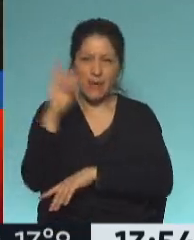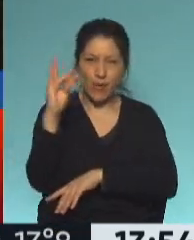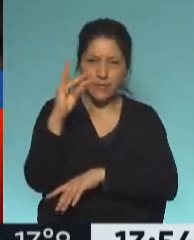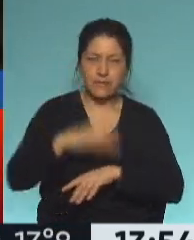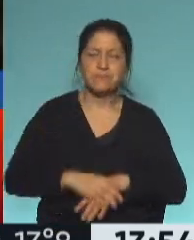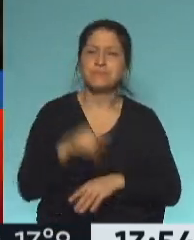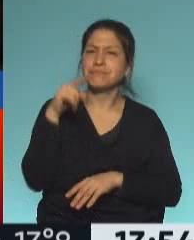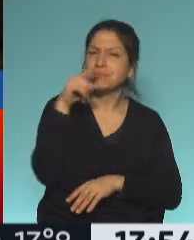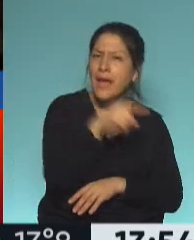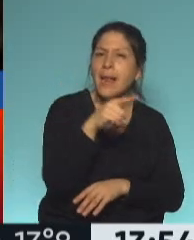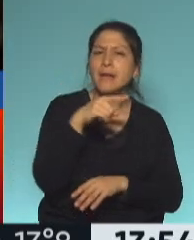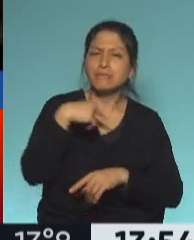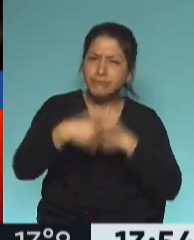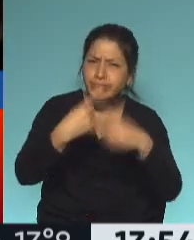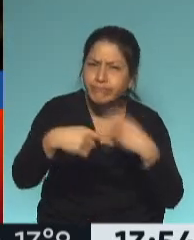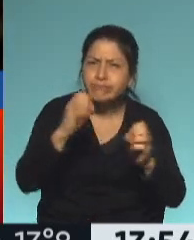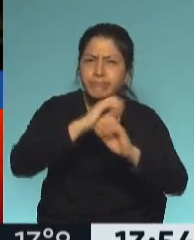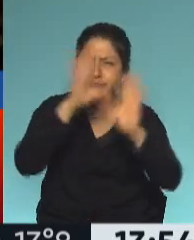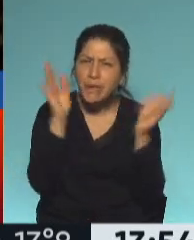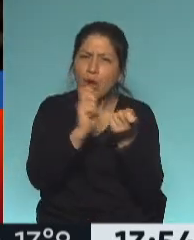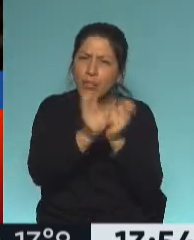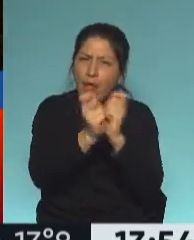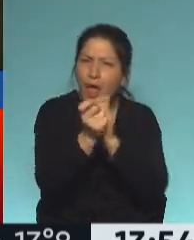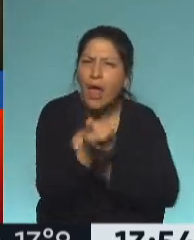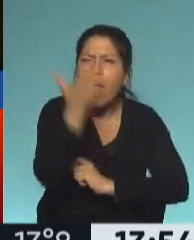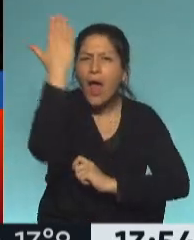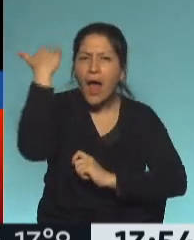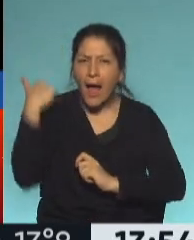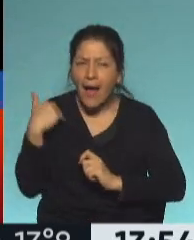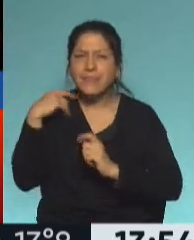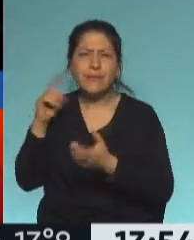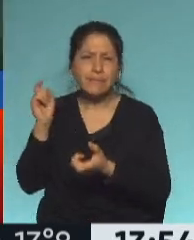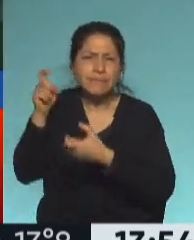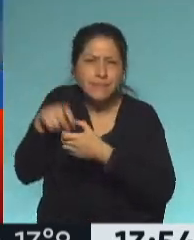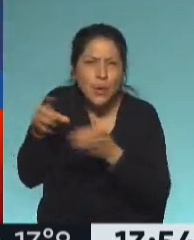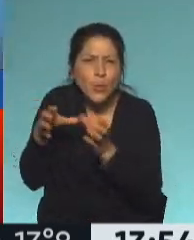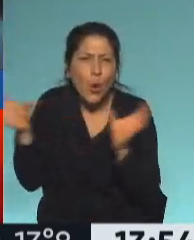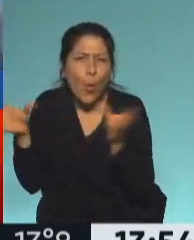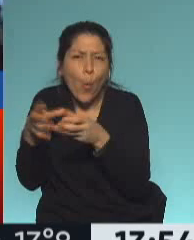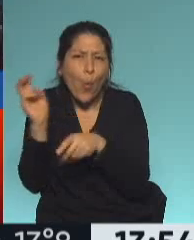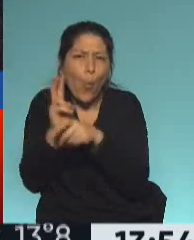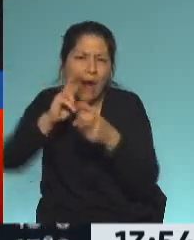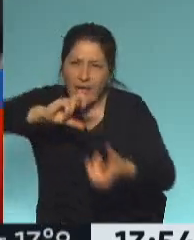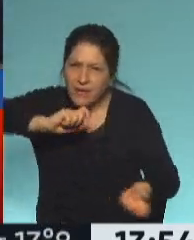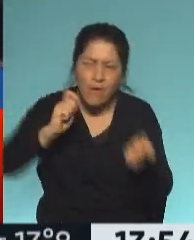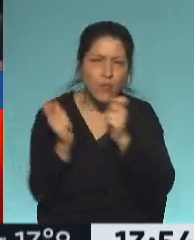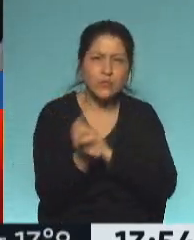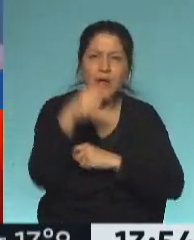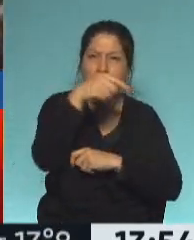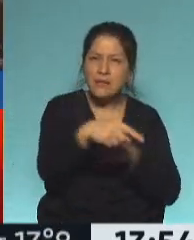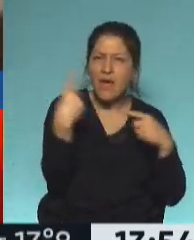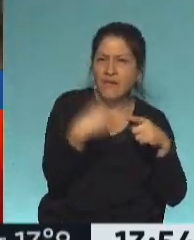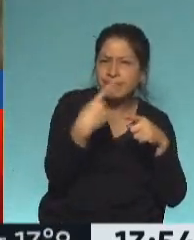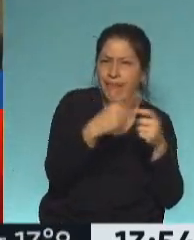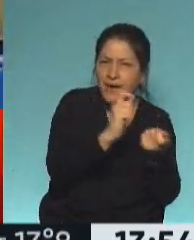Ahmadinejad está en pleno proceso de transición. Pasó de ser un halcón vinculado a los guardias revolucionarios a un reformista que critica a